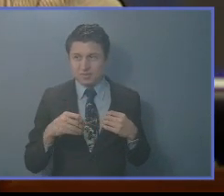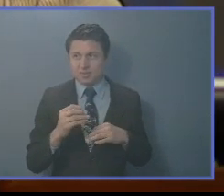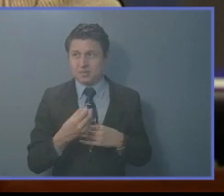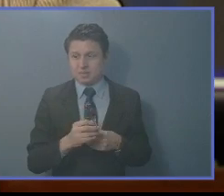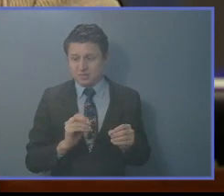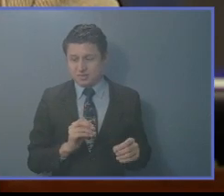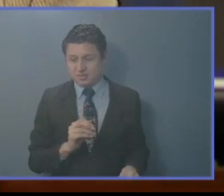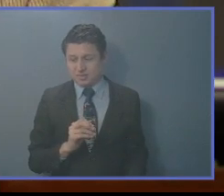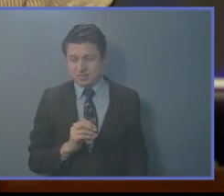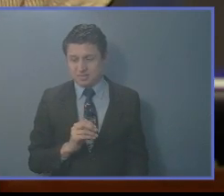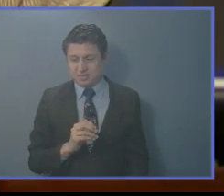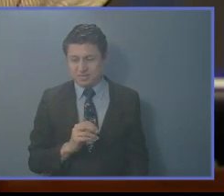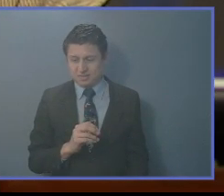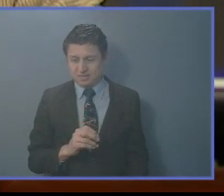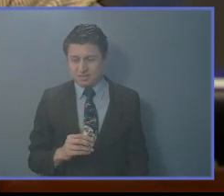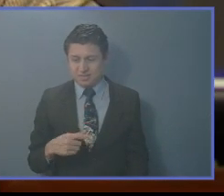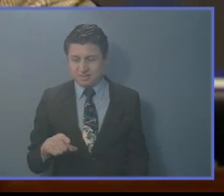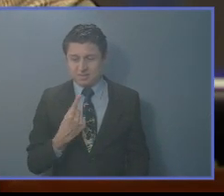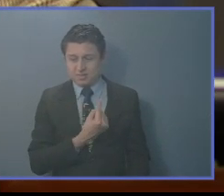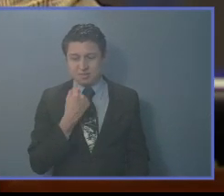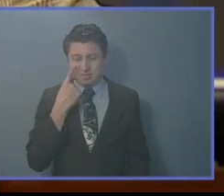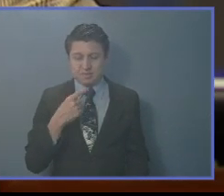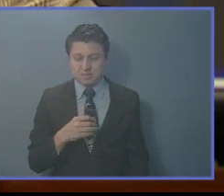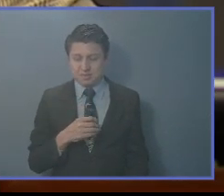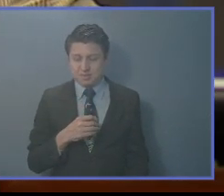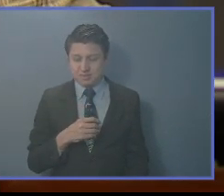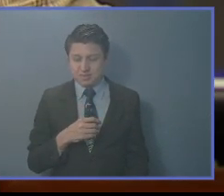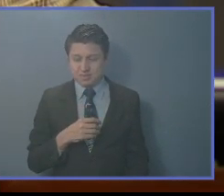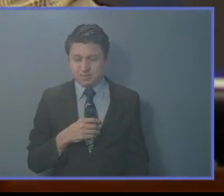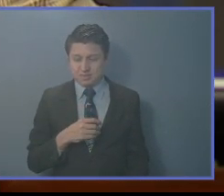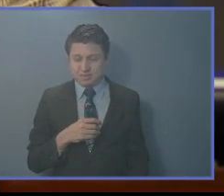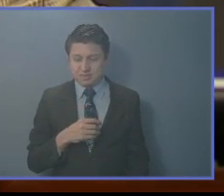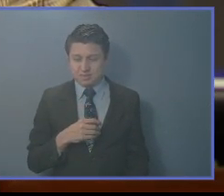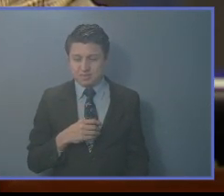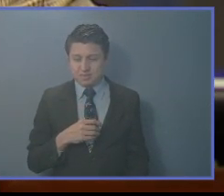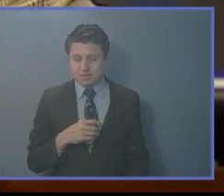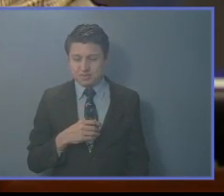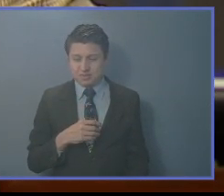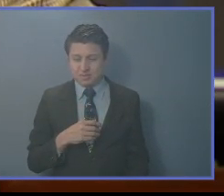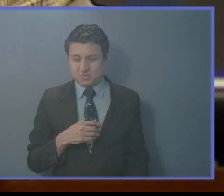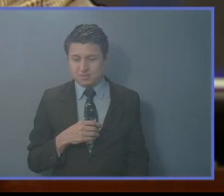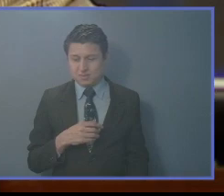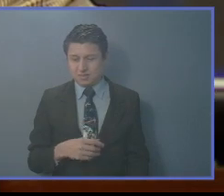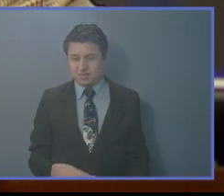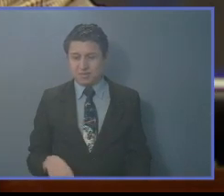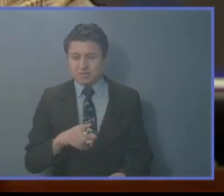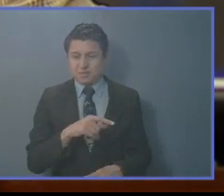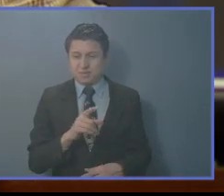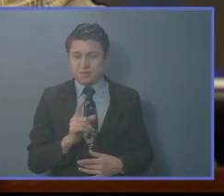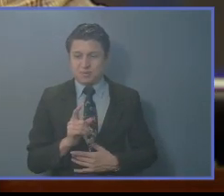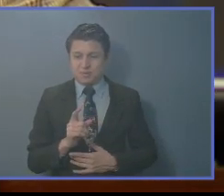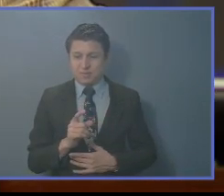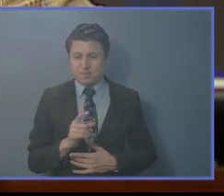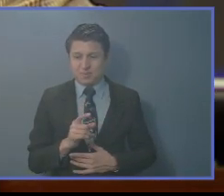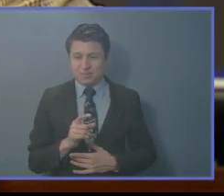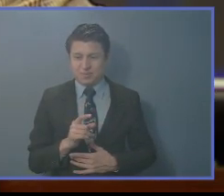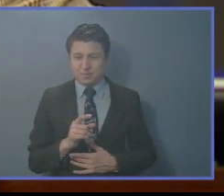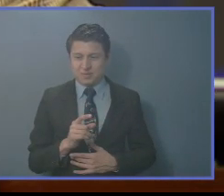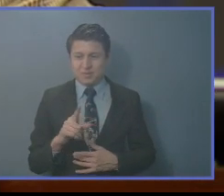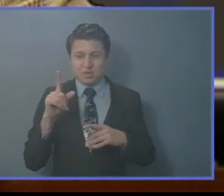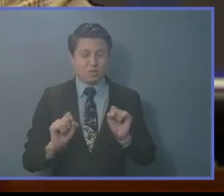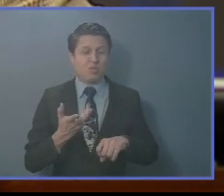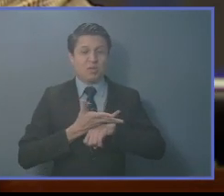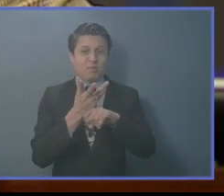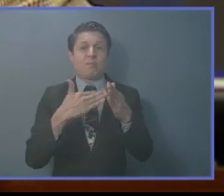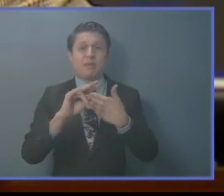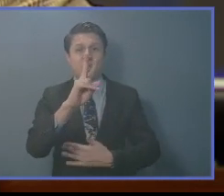día y proporcionar alcohol gel a los pasajeros. 6. Medidas especiales para el transporte individual de pasajeros. No podrán transportarse más de